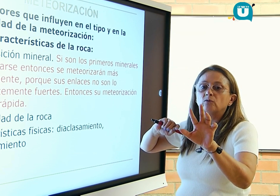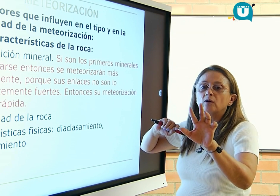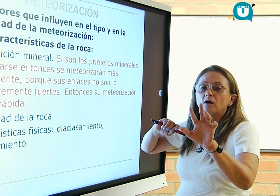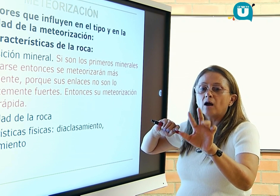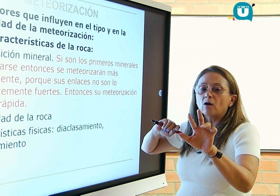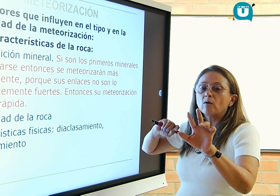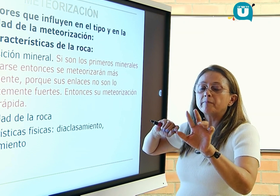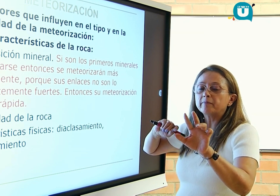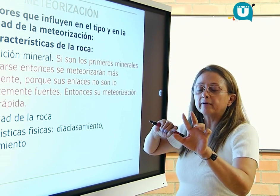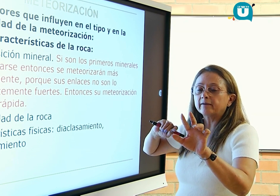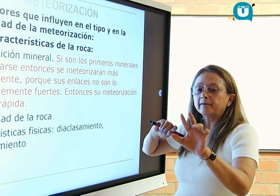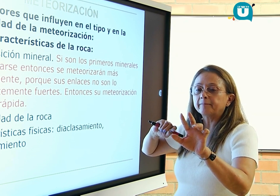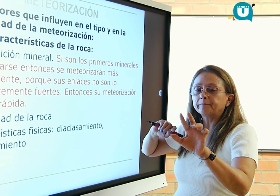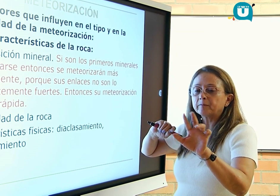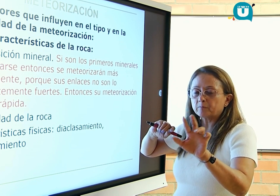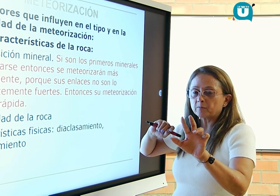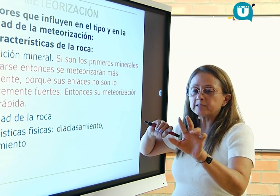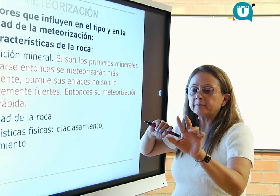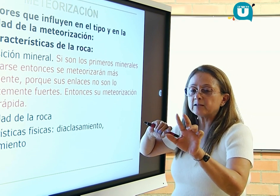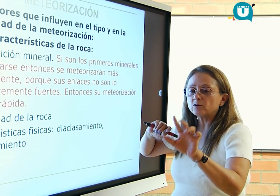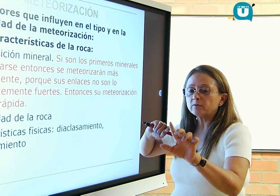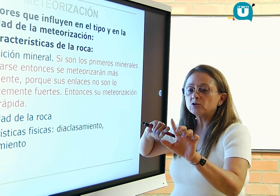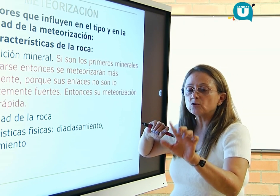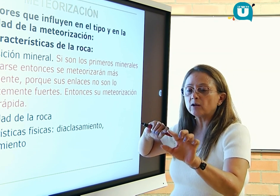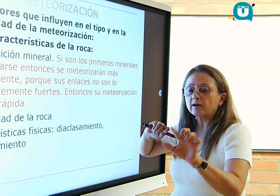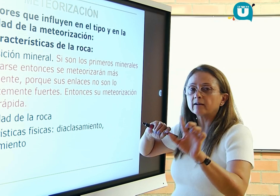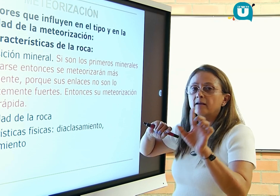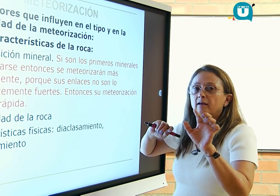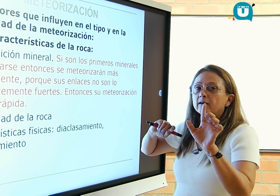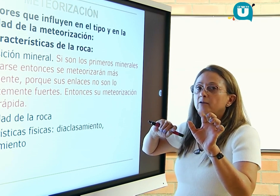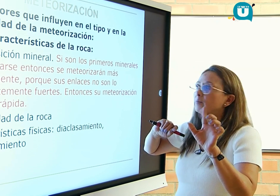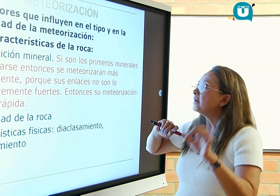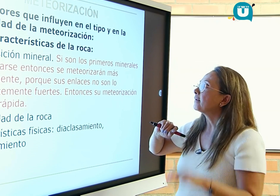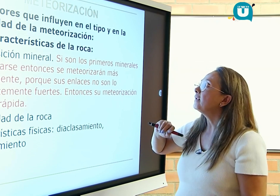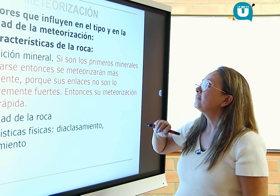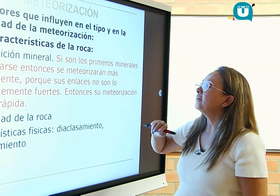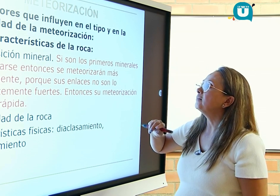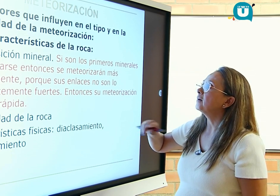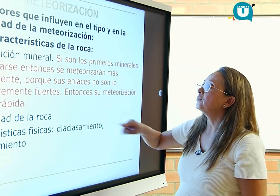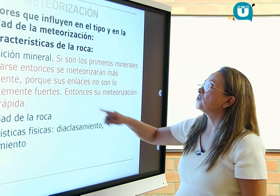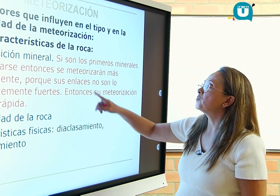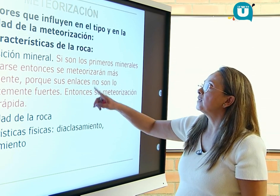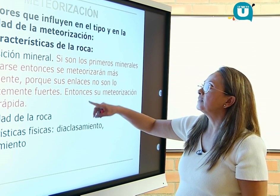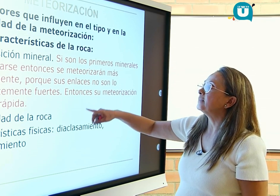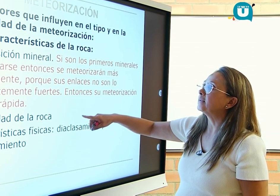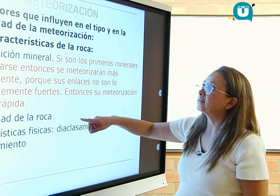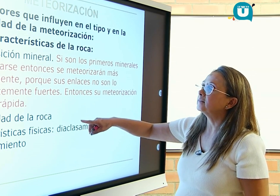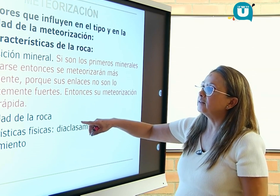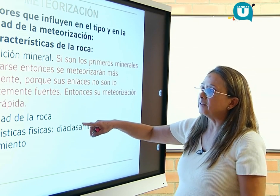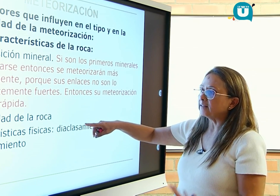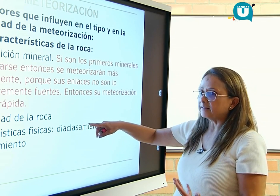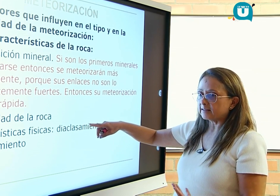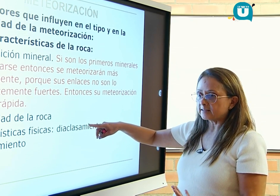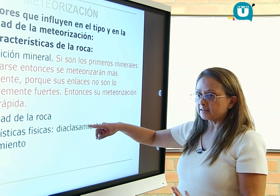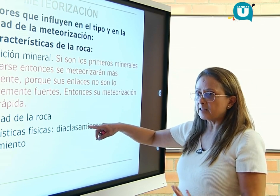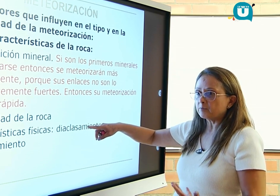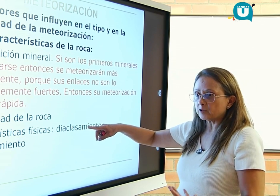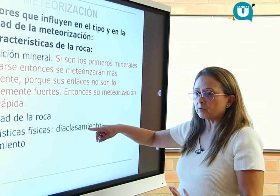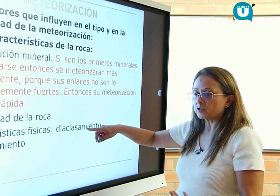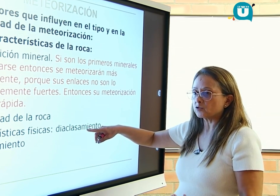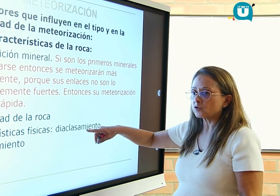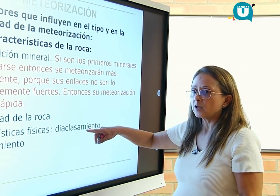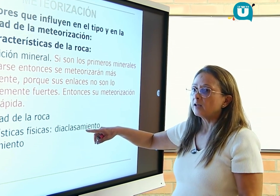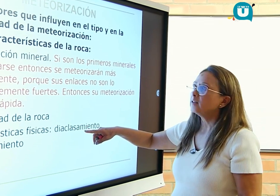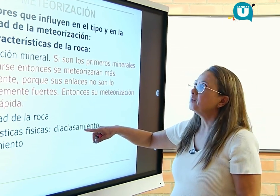viento, aire, agua. Al oír esta apreciación de un colega periodista que lleva años observando y denunciando el fenómeno, decidimos ir a